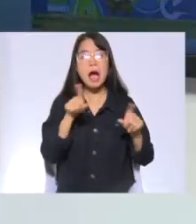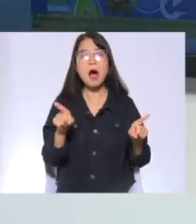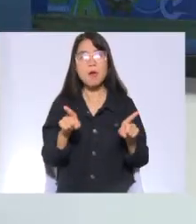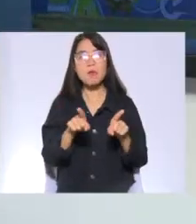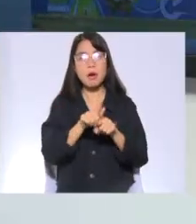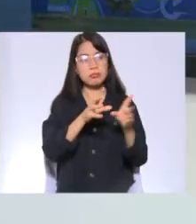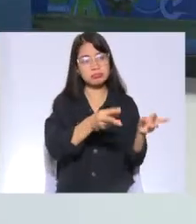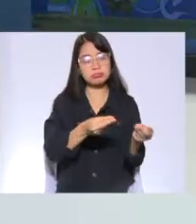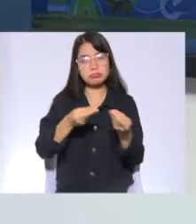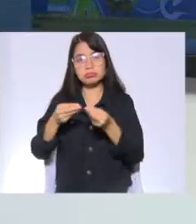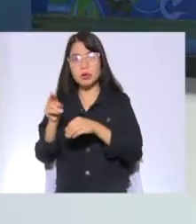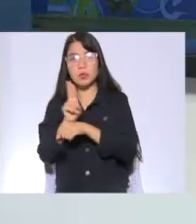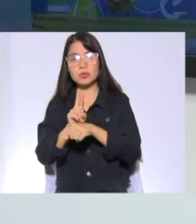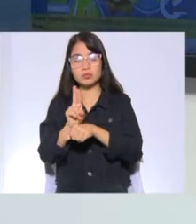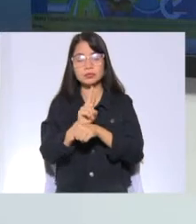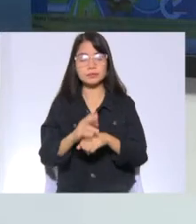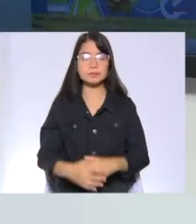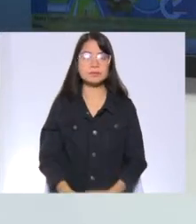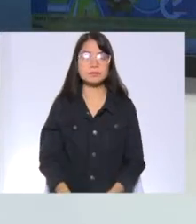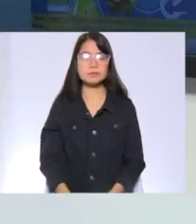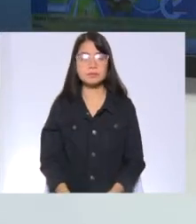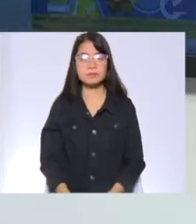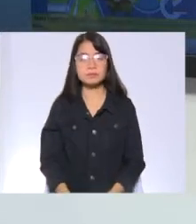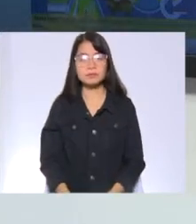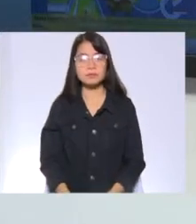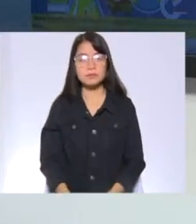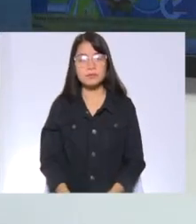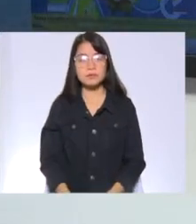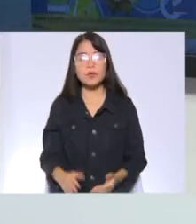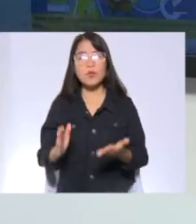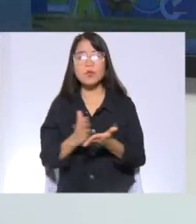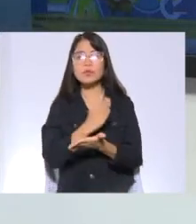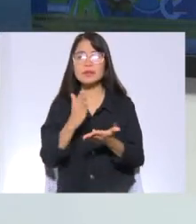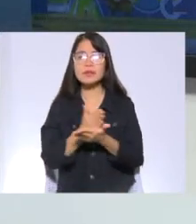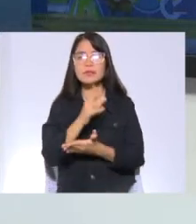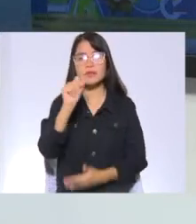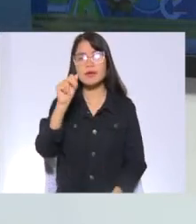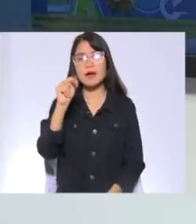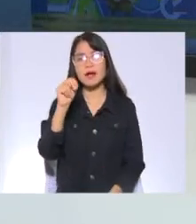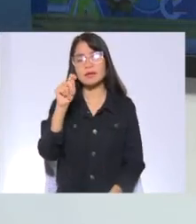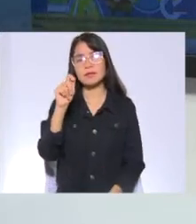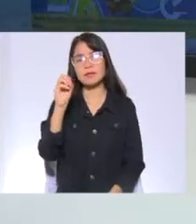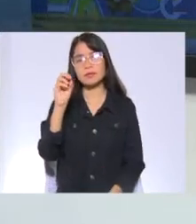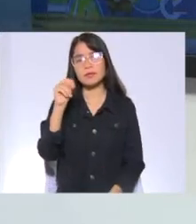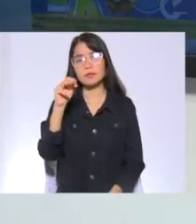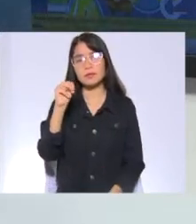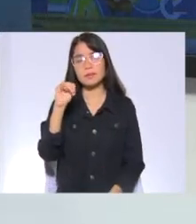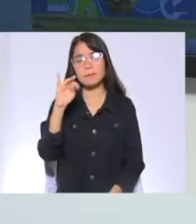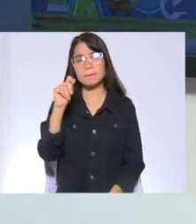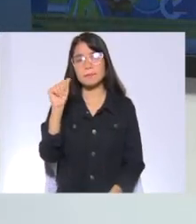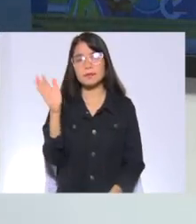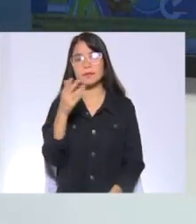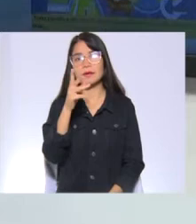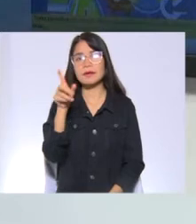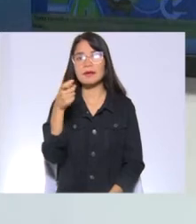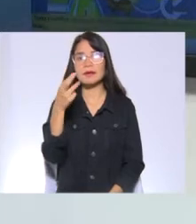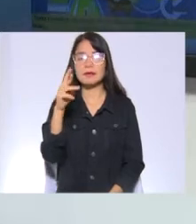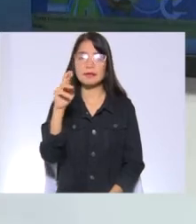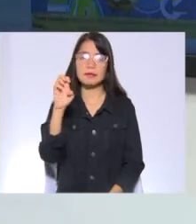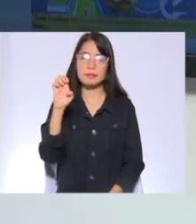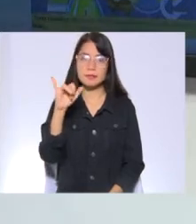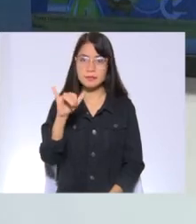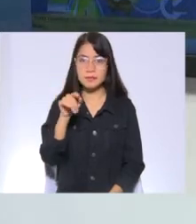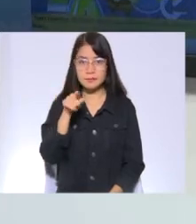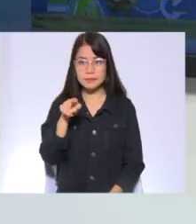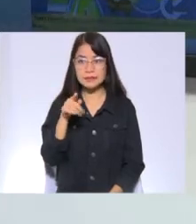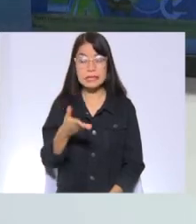anatomía de Gray. La anatomía de Gray es un libro de anatomía que puede ser leído y traducido en todos los países. Y